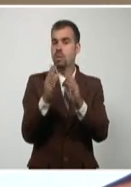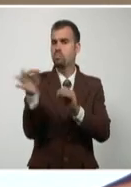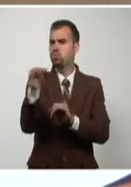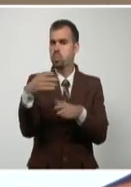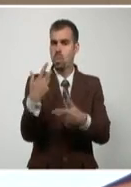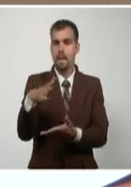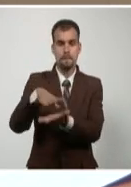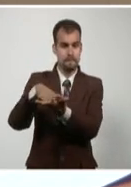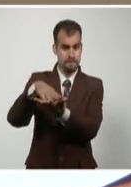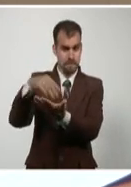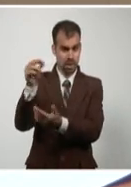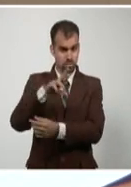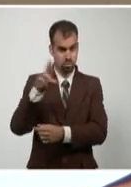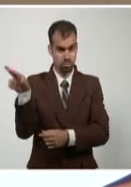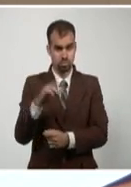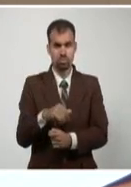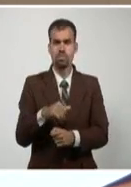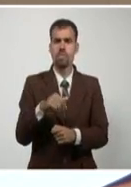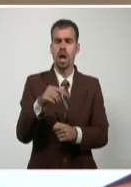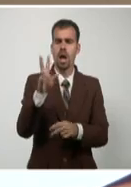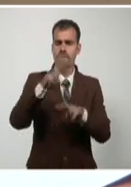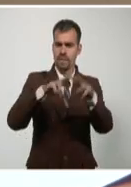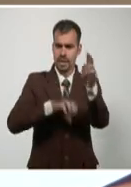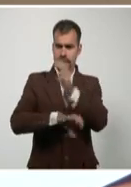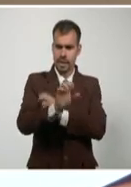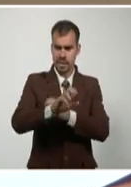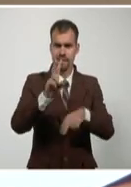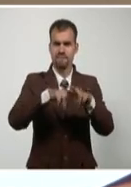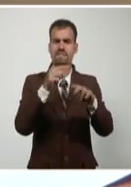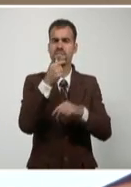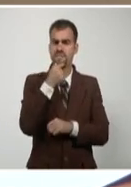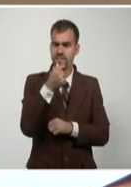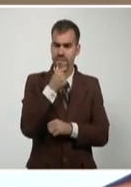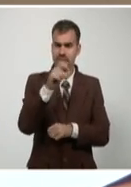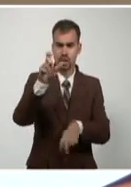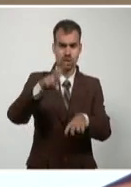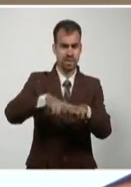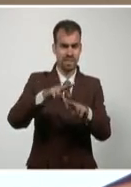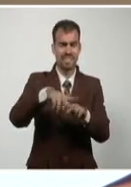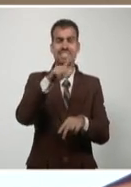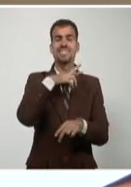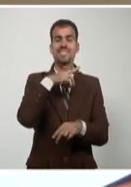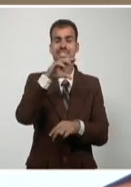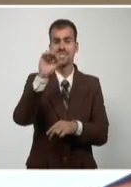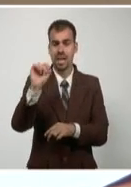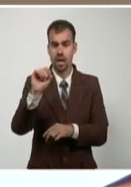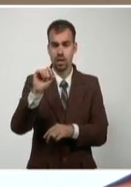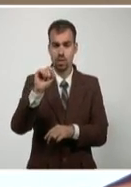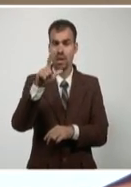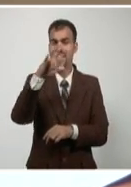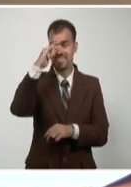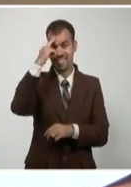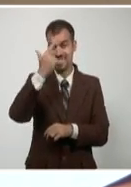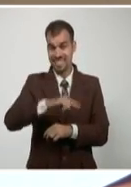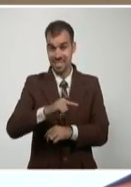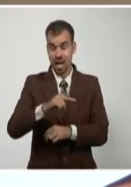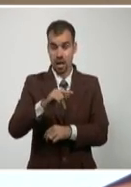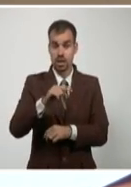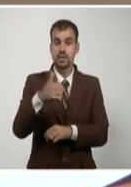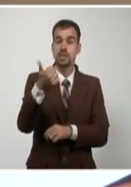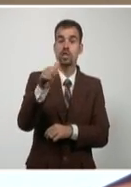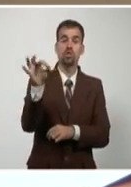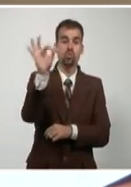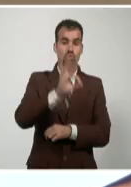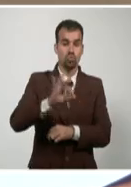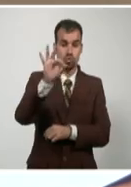Este, Habana Vieja, Cerro, La Lisa, Boyero y 10 de octubre, que de no ser efectivas